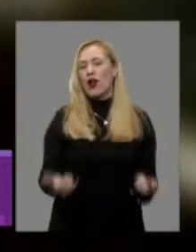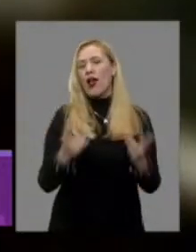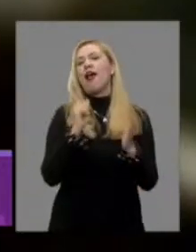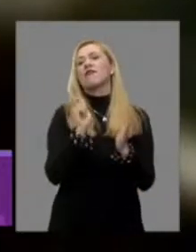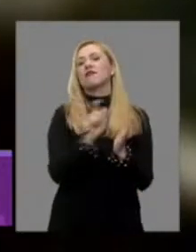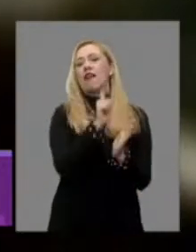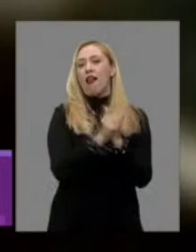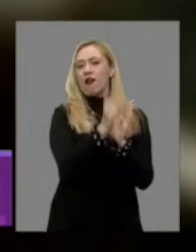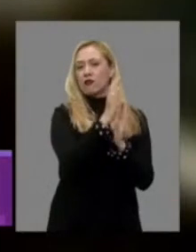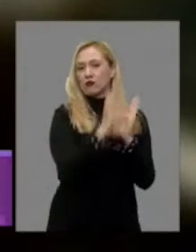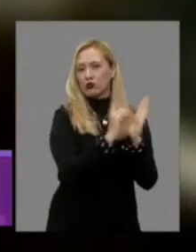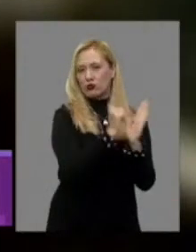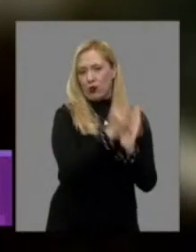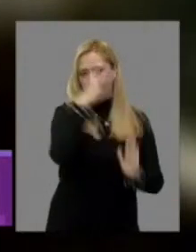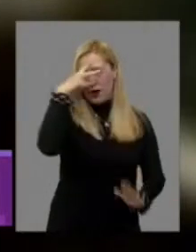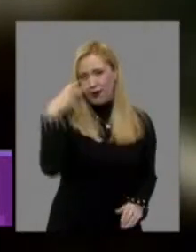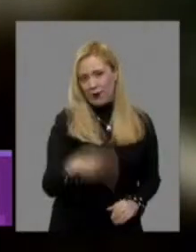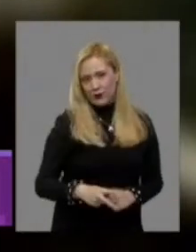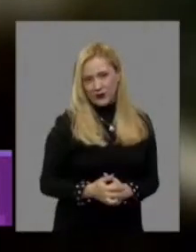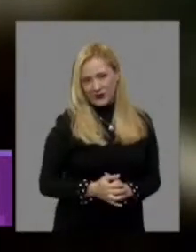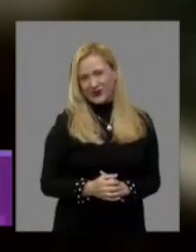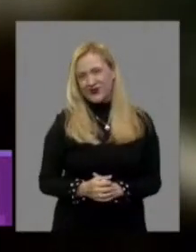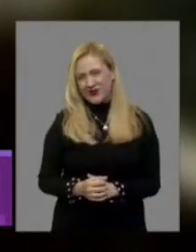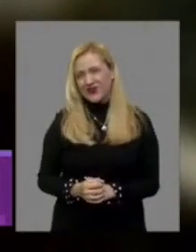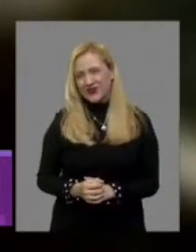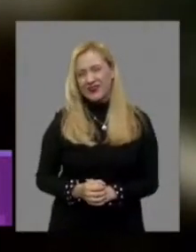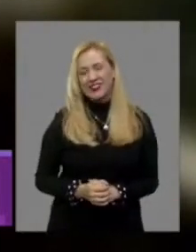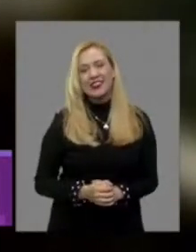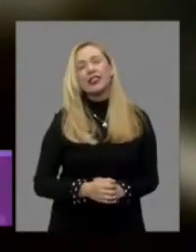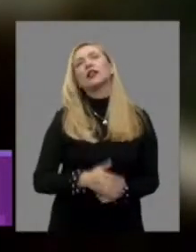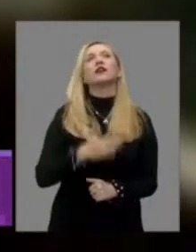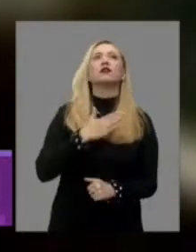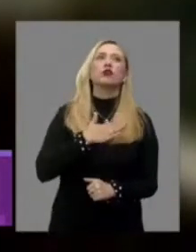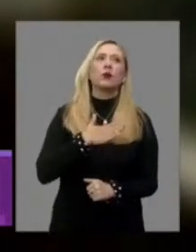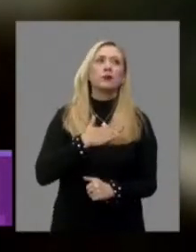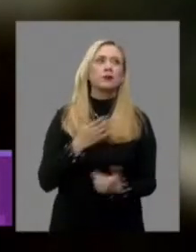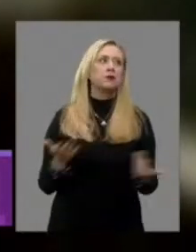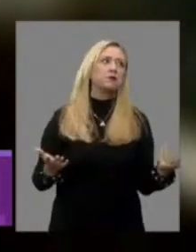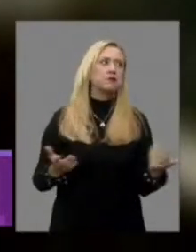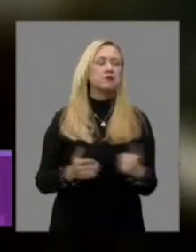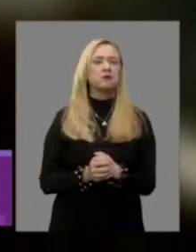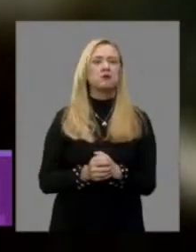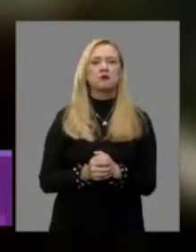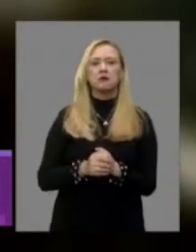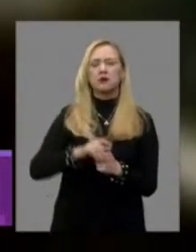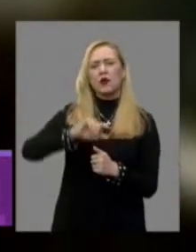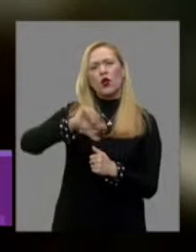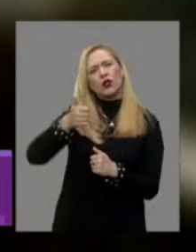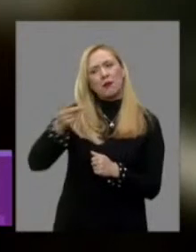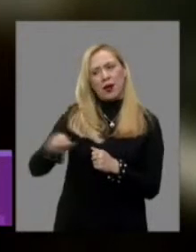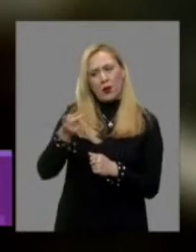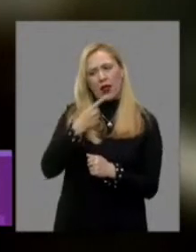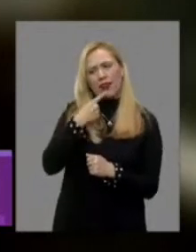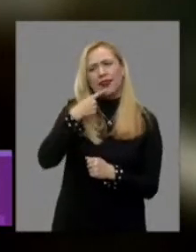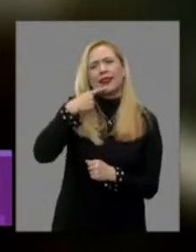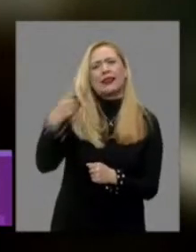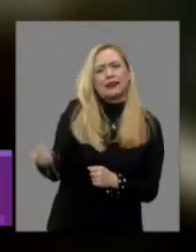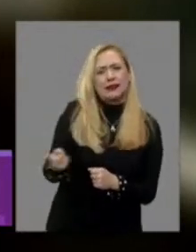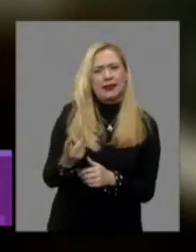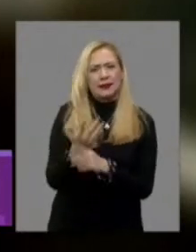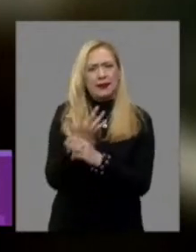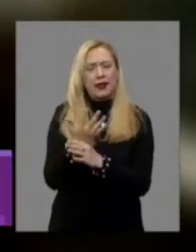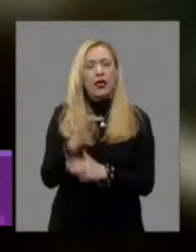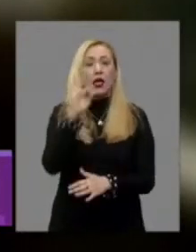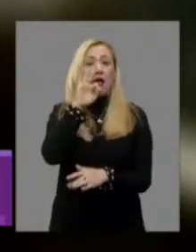constitucional mexicano. Yo, en cuanto a la otra parte de la pregunta, en donde señalas que